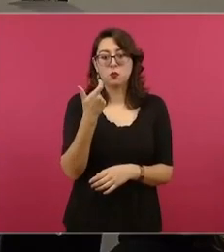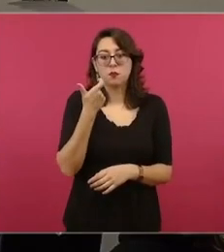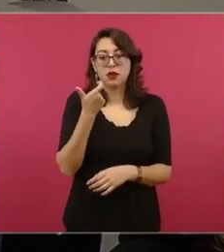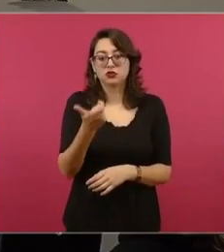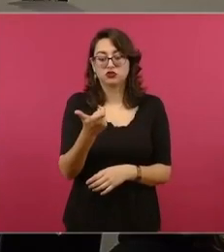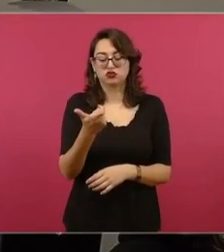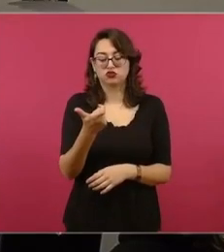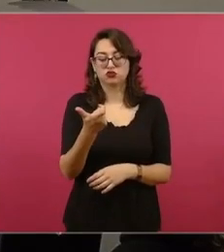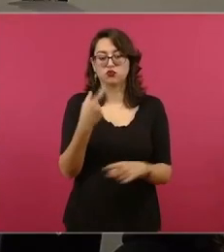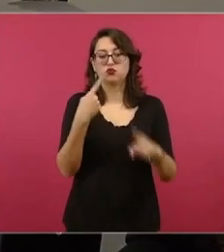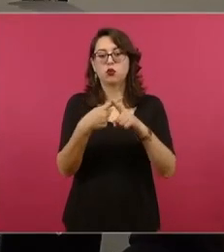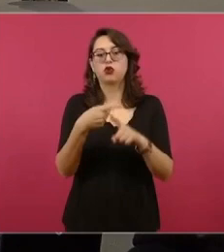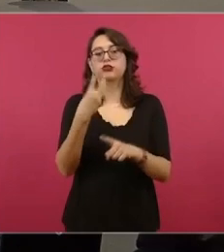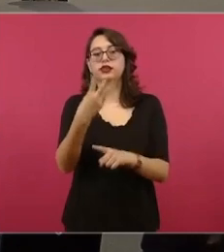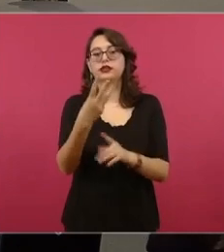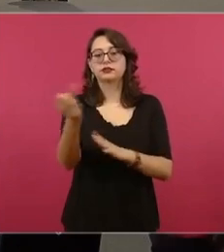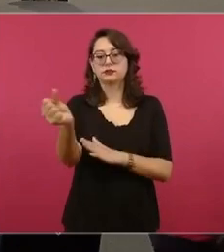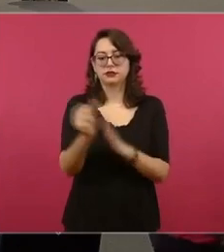trimestral. Sí.